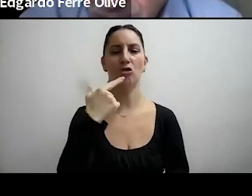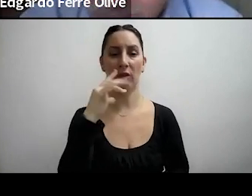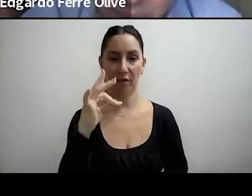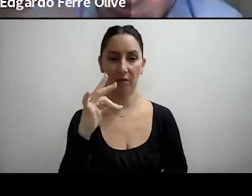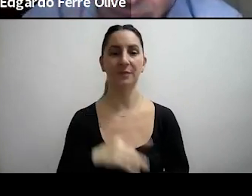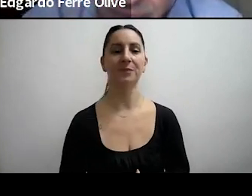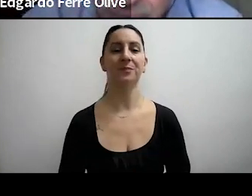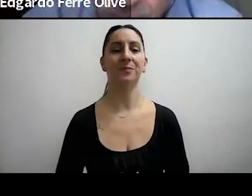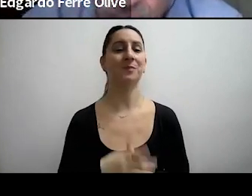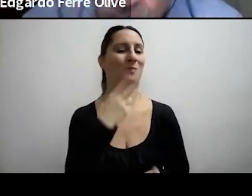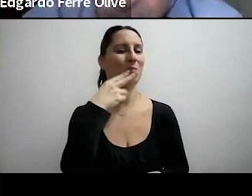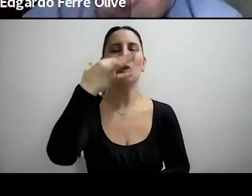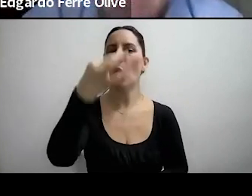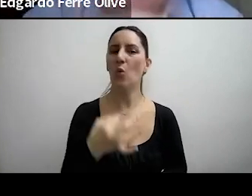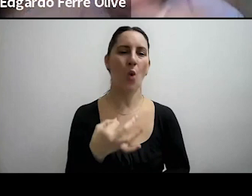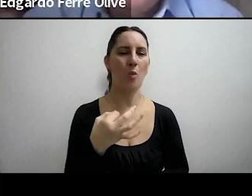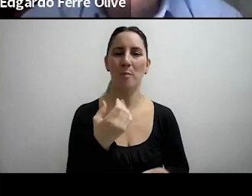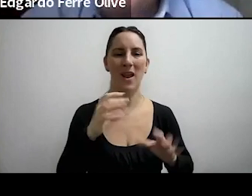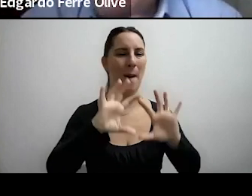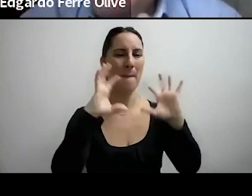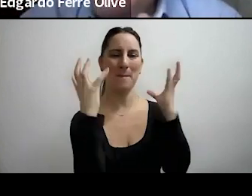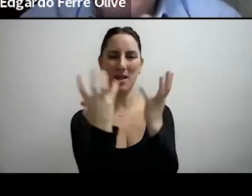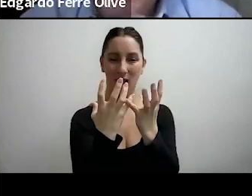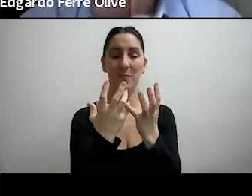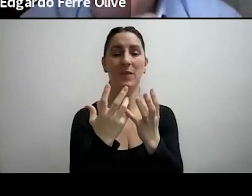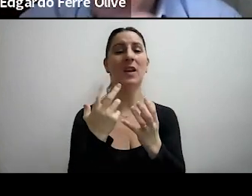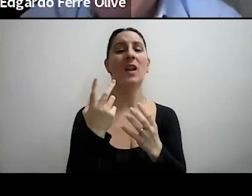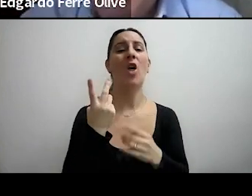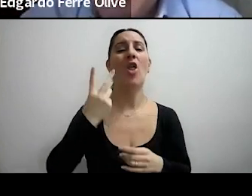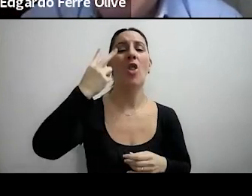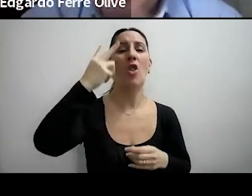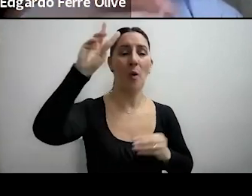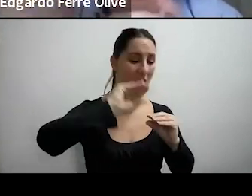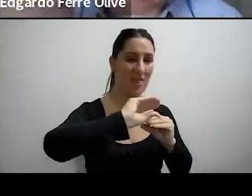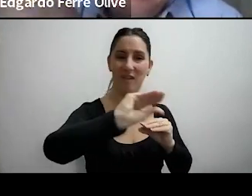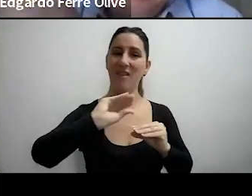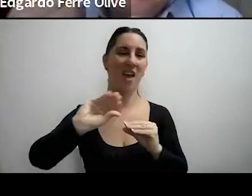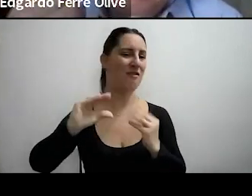de ambiental porque no va a modificar pauta de conducta. Y la hipótesis del doble dividendo tampoco se aplica porque